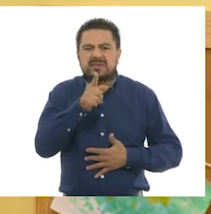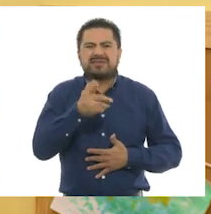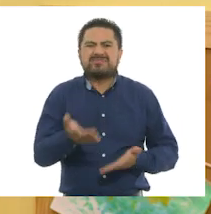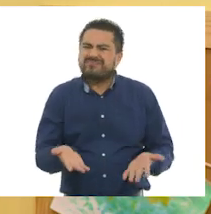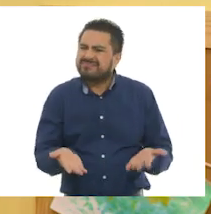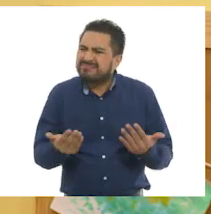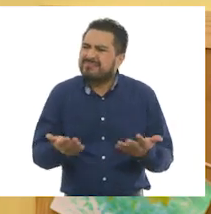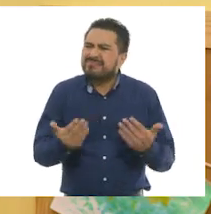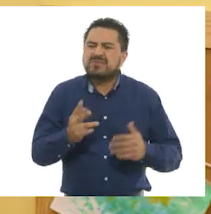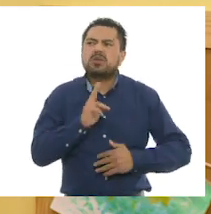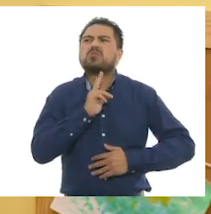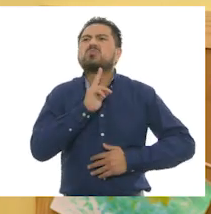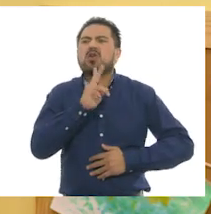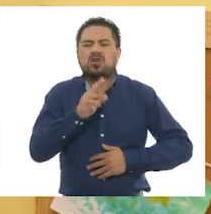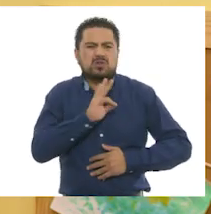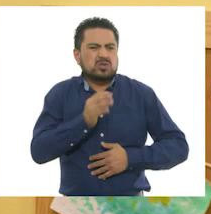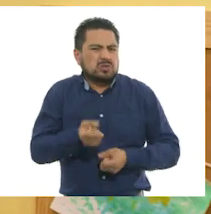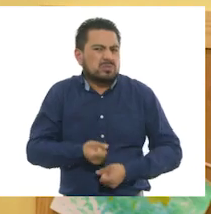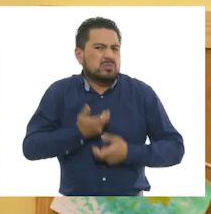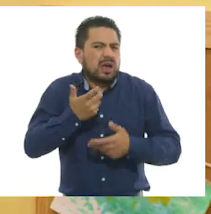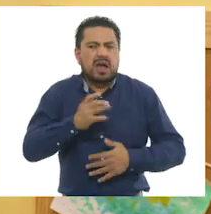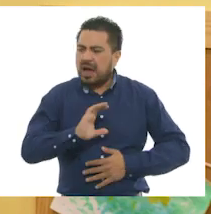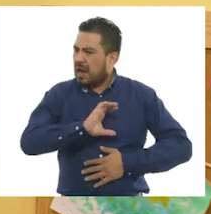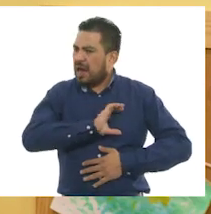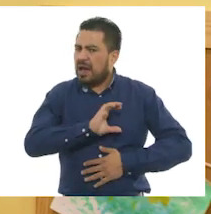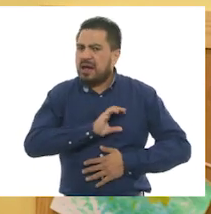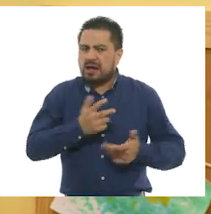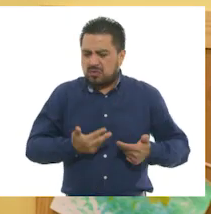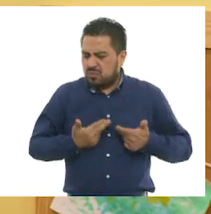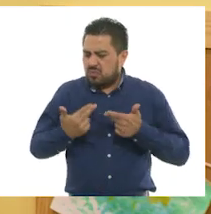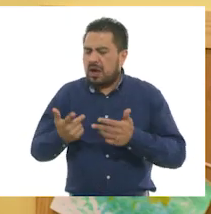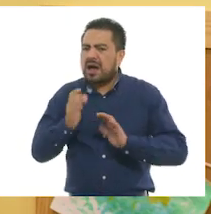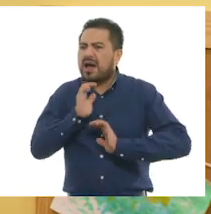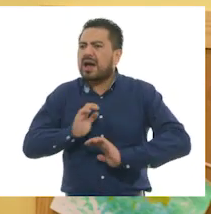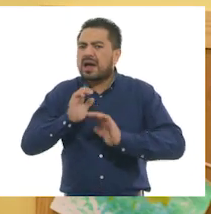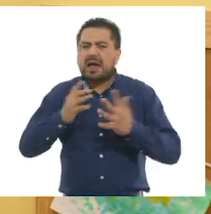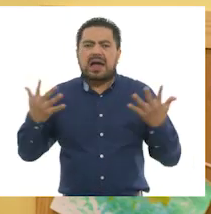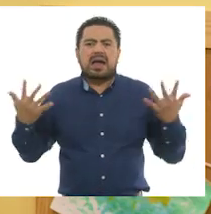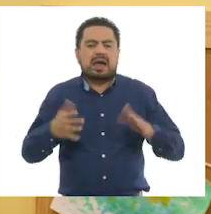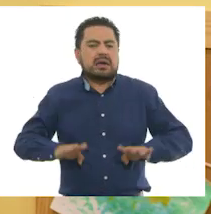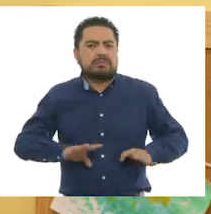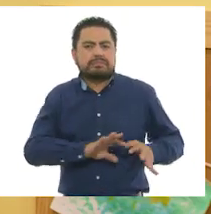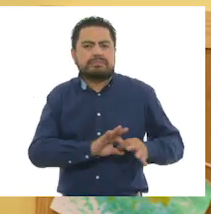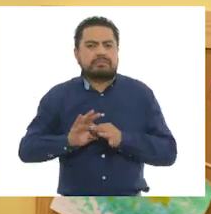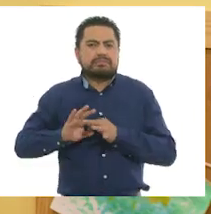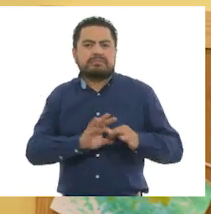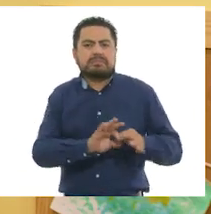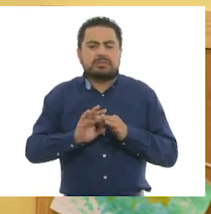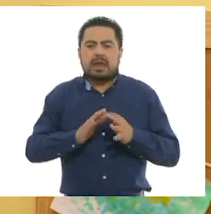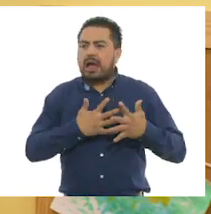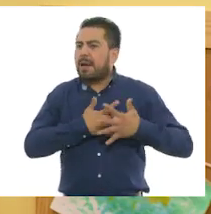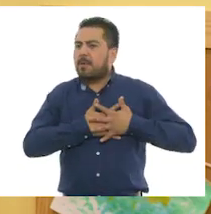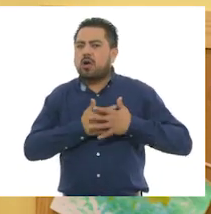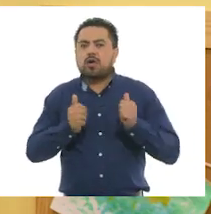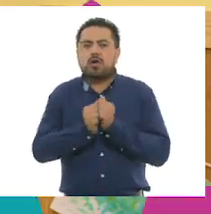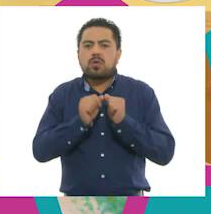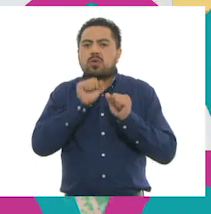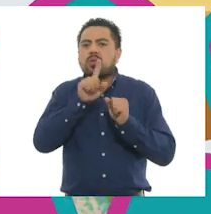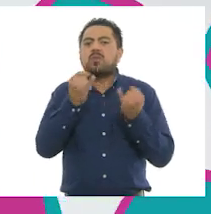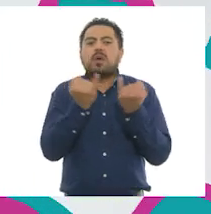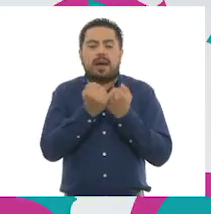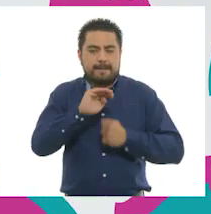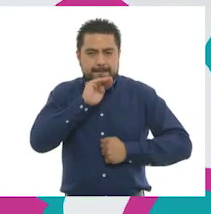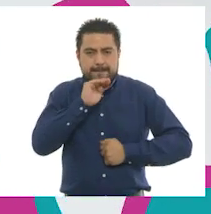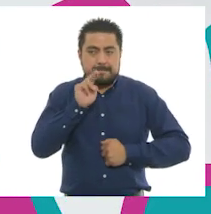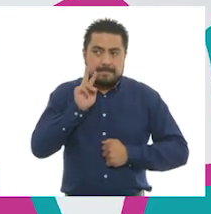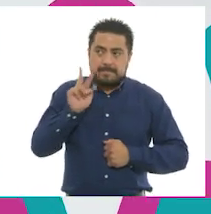a utilizar su voz para expresar su cariño y regalar cantos hechos a la medida y ritmo de amor, al igual que la siguiente mamá.